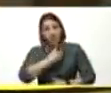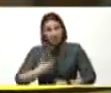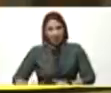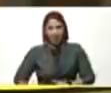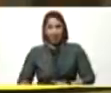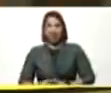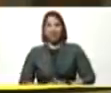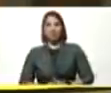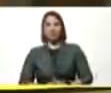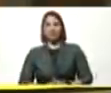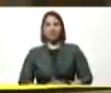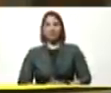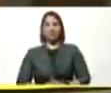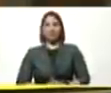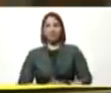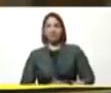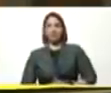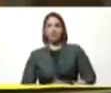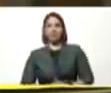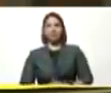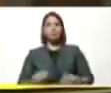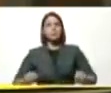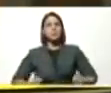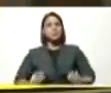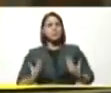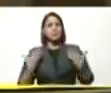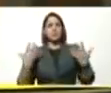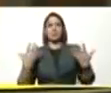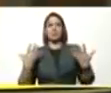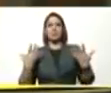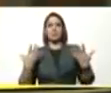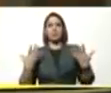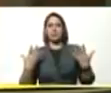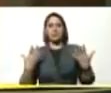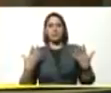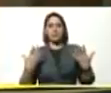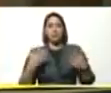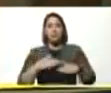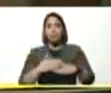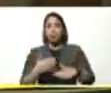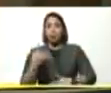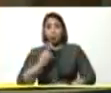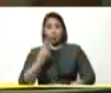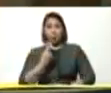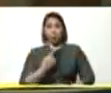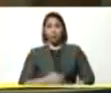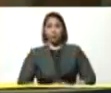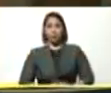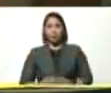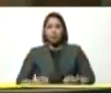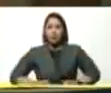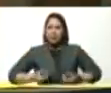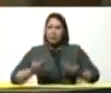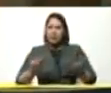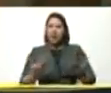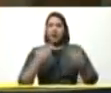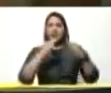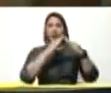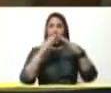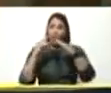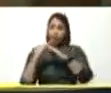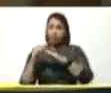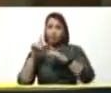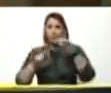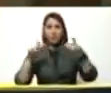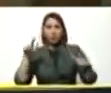es una emotividad exacerbada, porque nada más y nada menos que entregarle su vivienda a